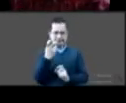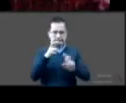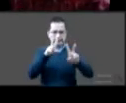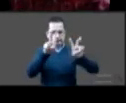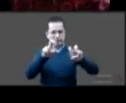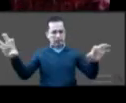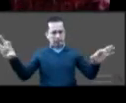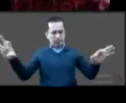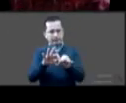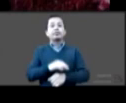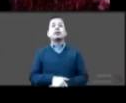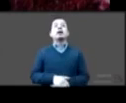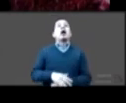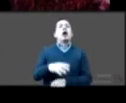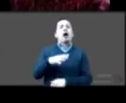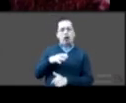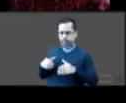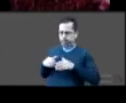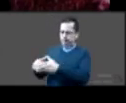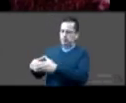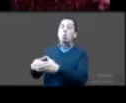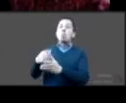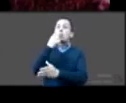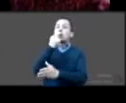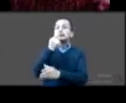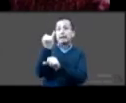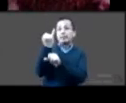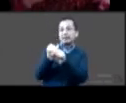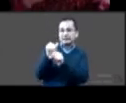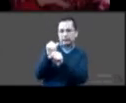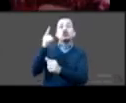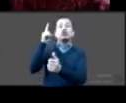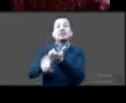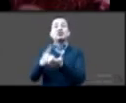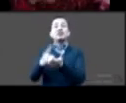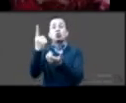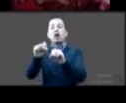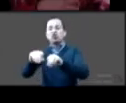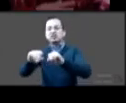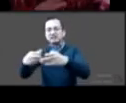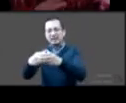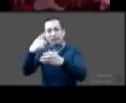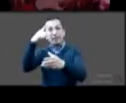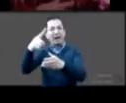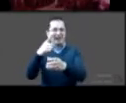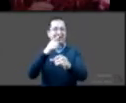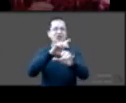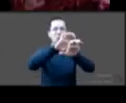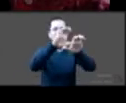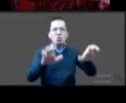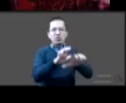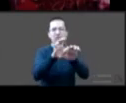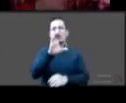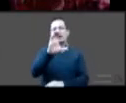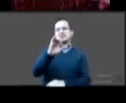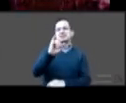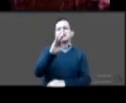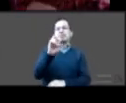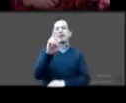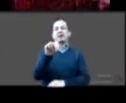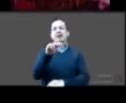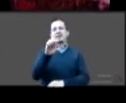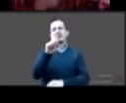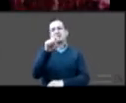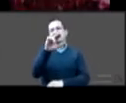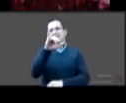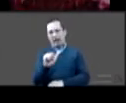de Investigación una unidad de inteligencia cibernética que se ha ahora dotado de